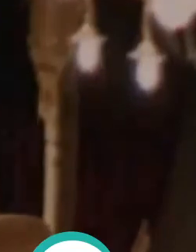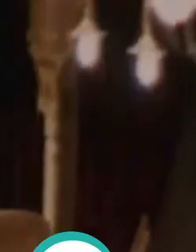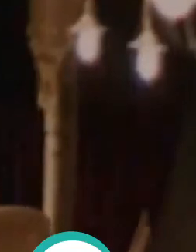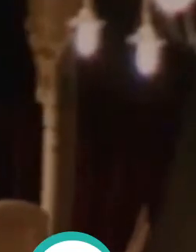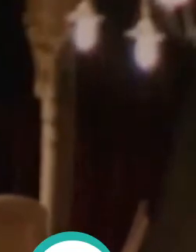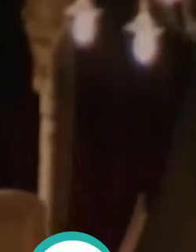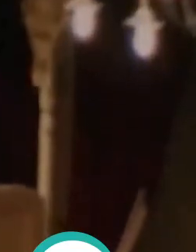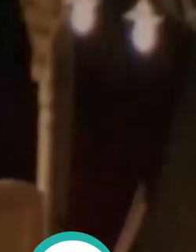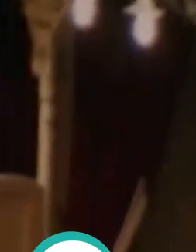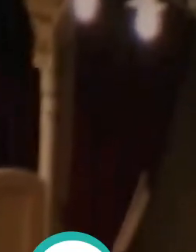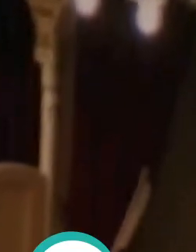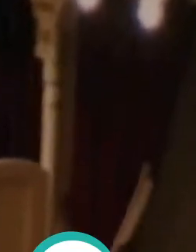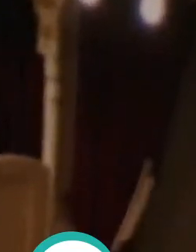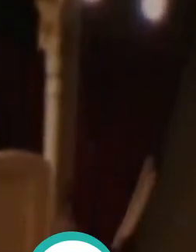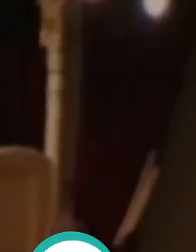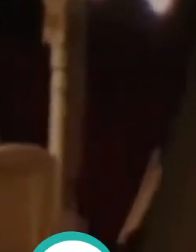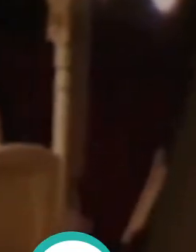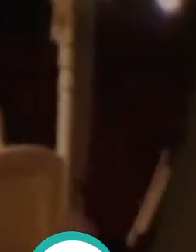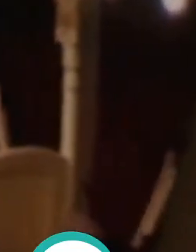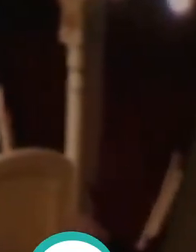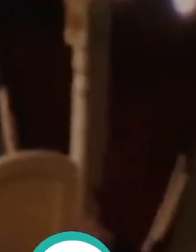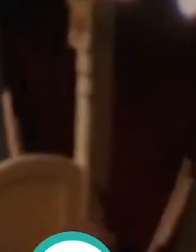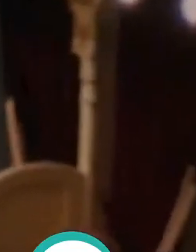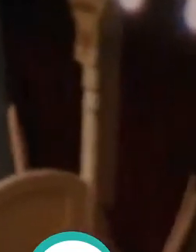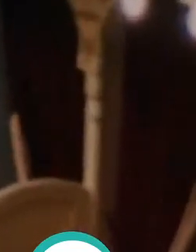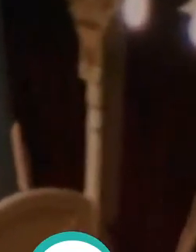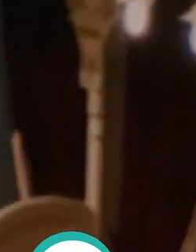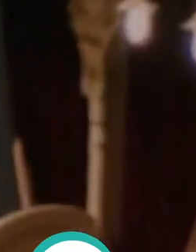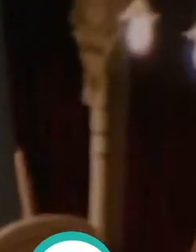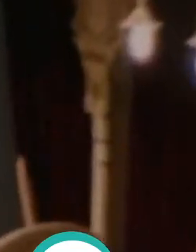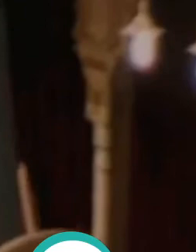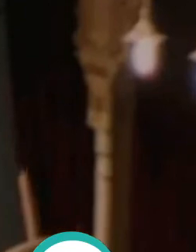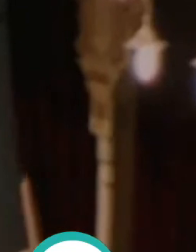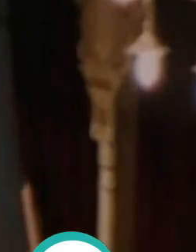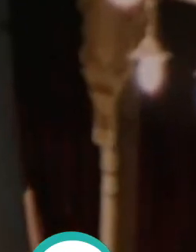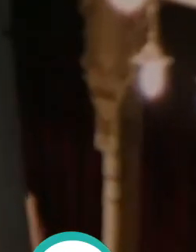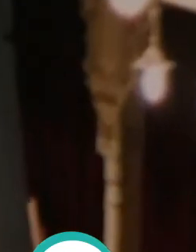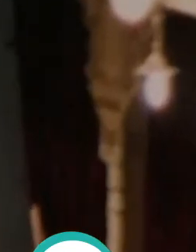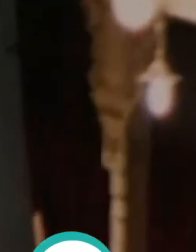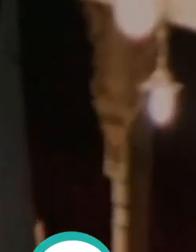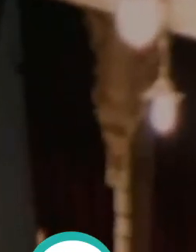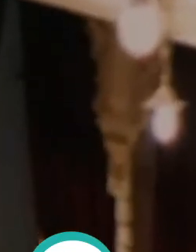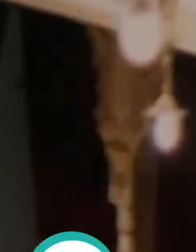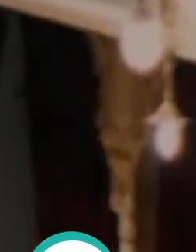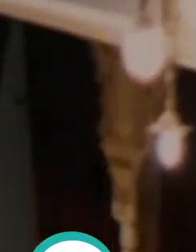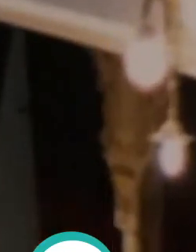para el paladar. Quererte, mimarte, besarte,